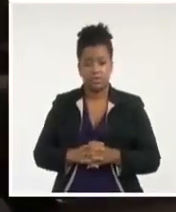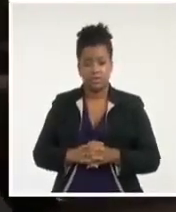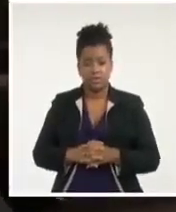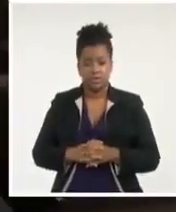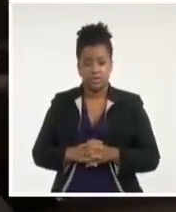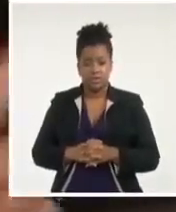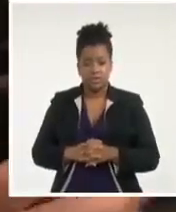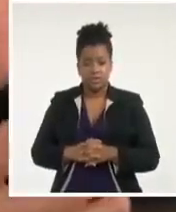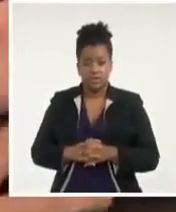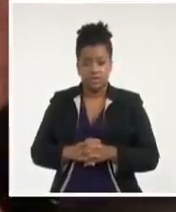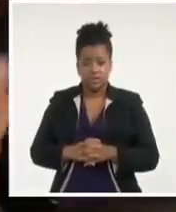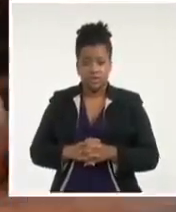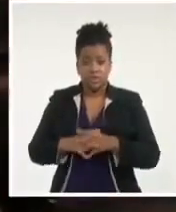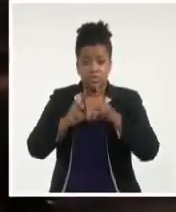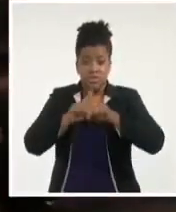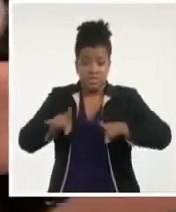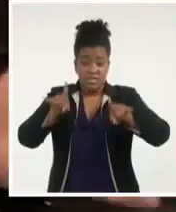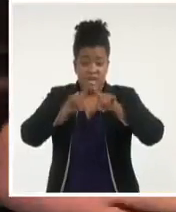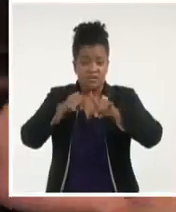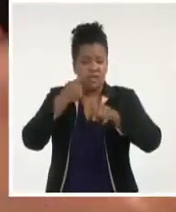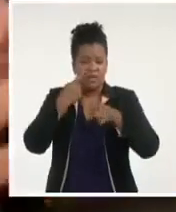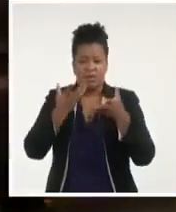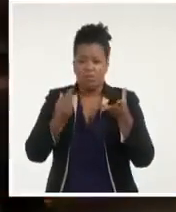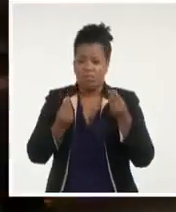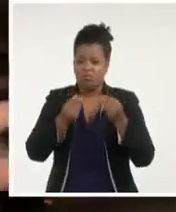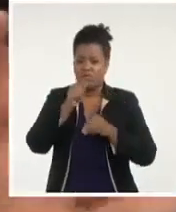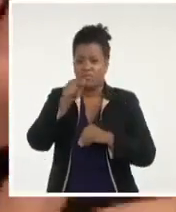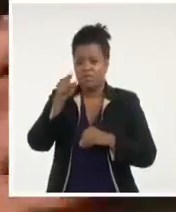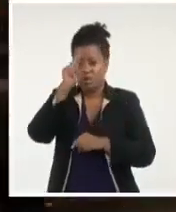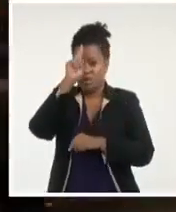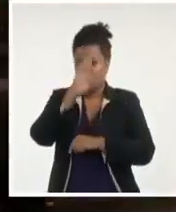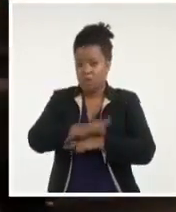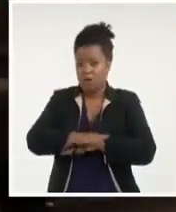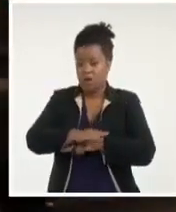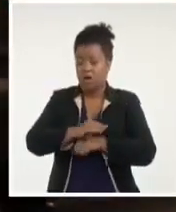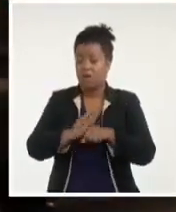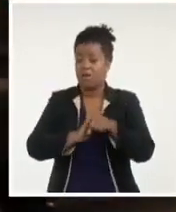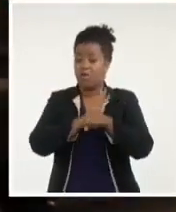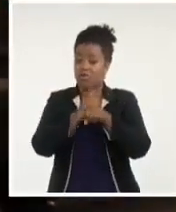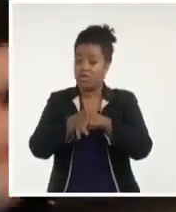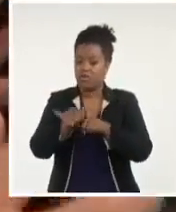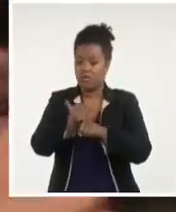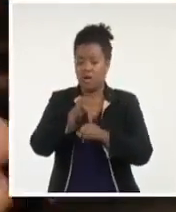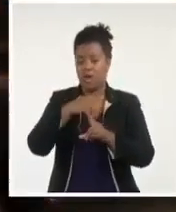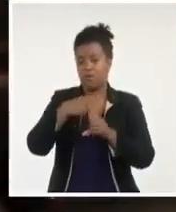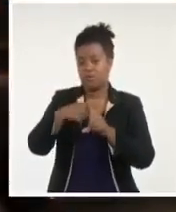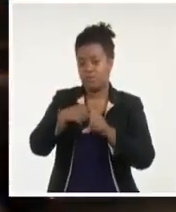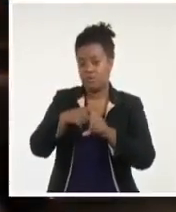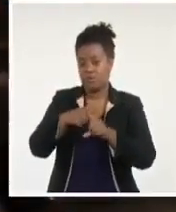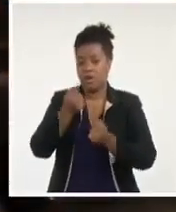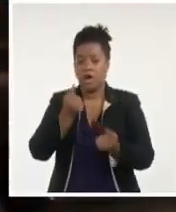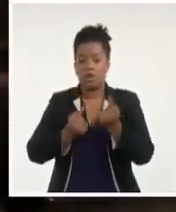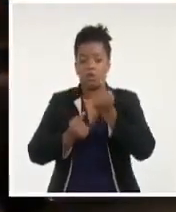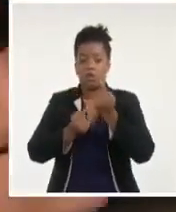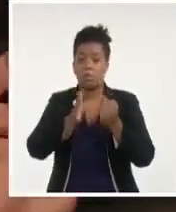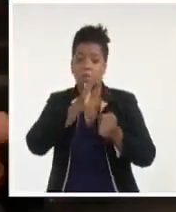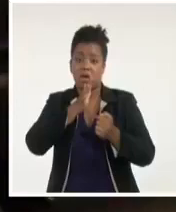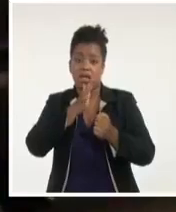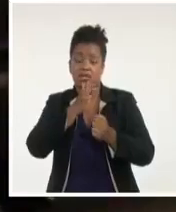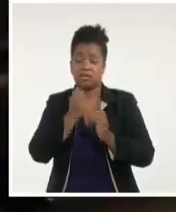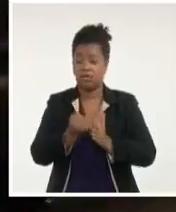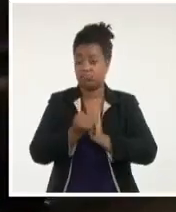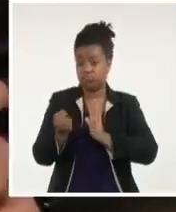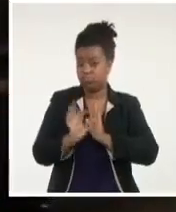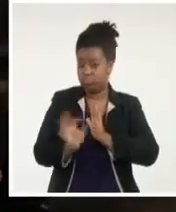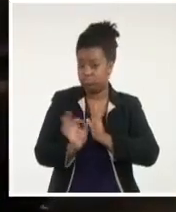de personas, lo mismo sospechosos que positivos. Ahora en esta última etapa todos positivos. Y todos, el esfuerzo del